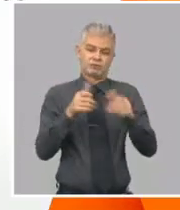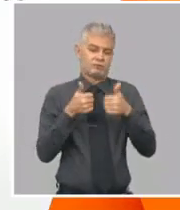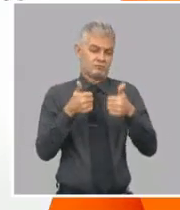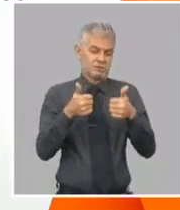dificultad